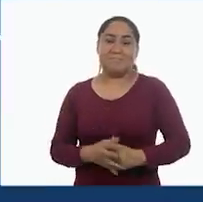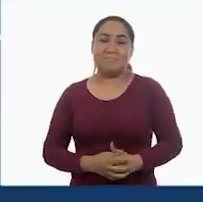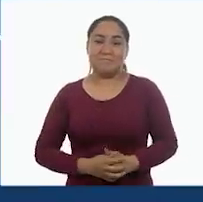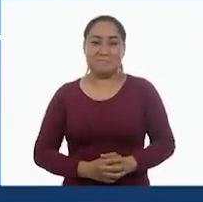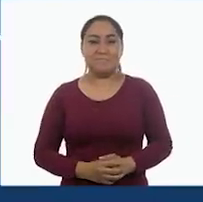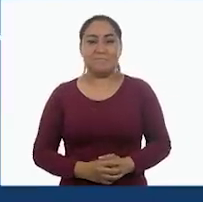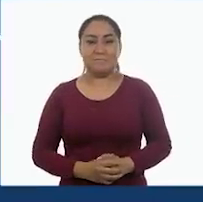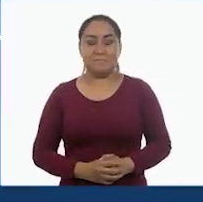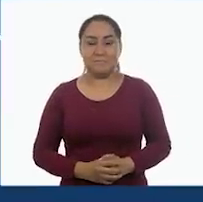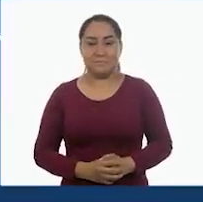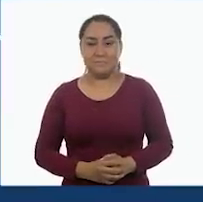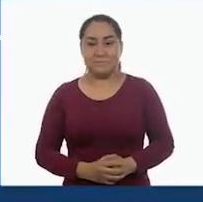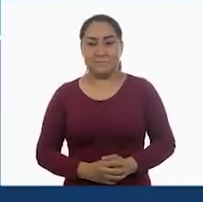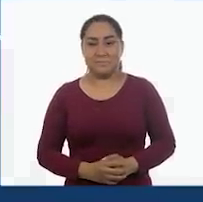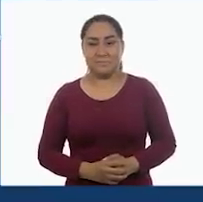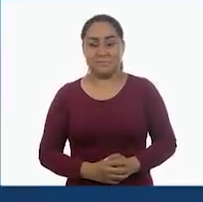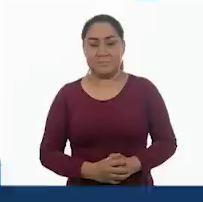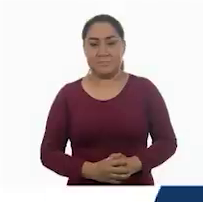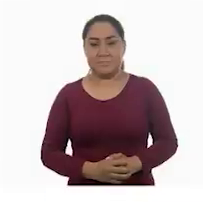conalitec.cep.gov.mx.